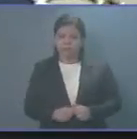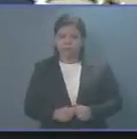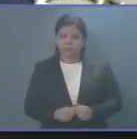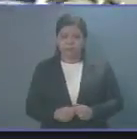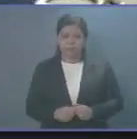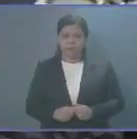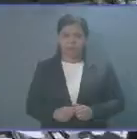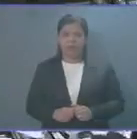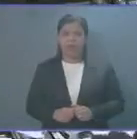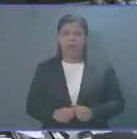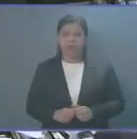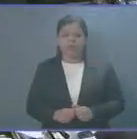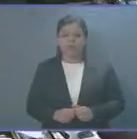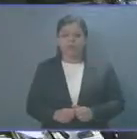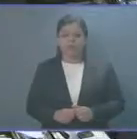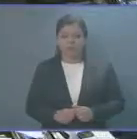presidenta.